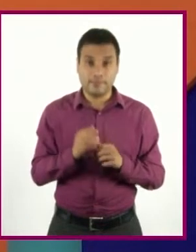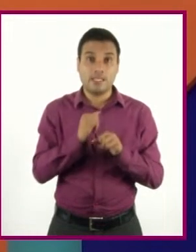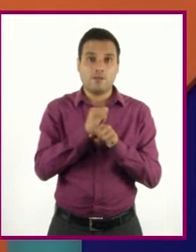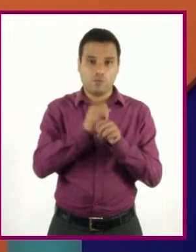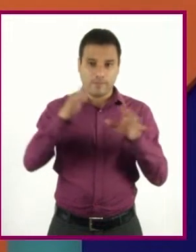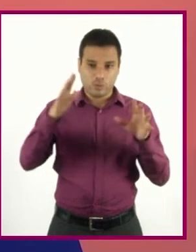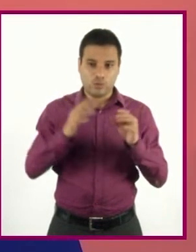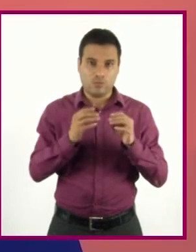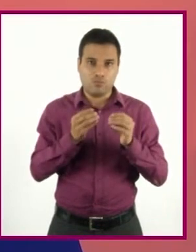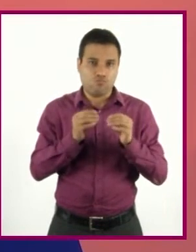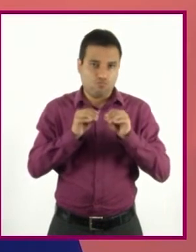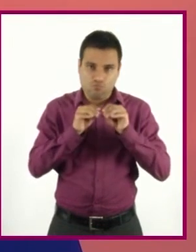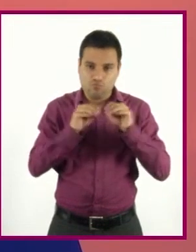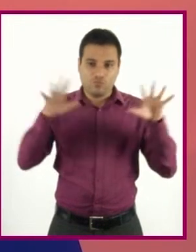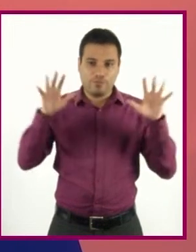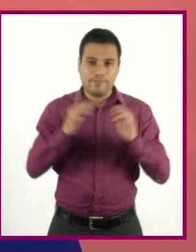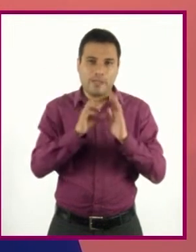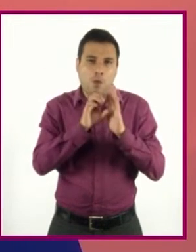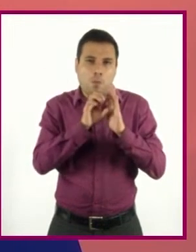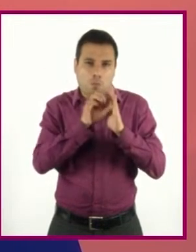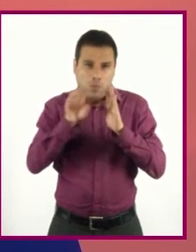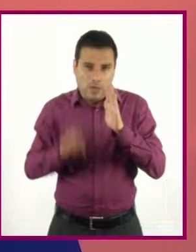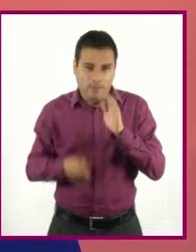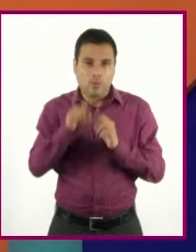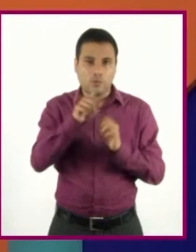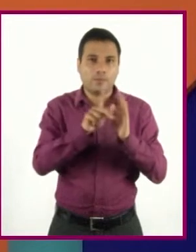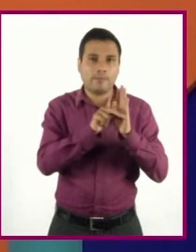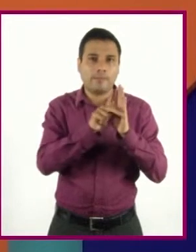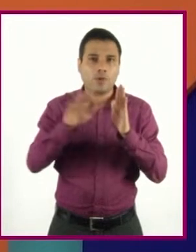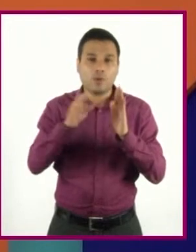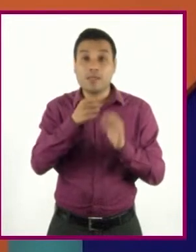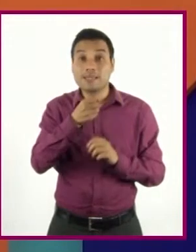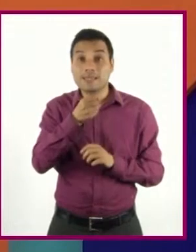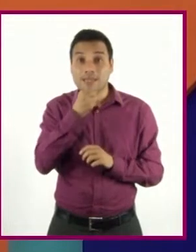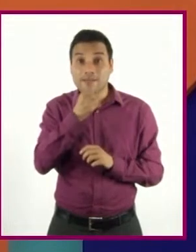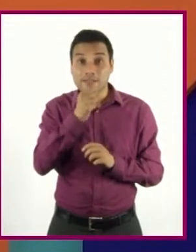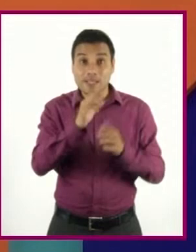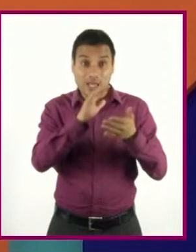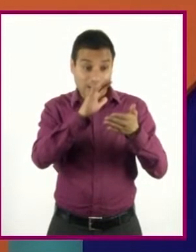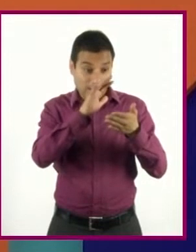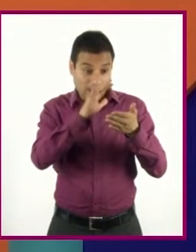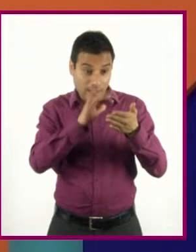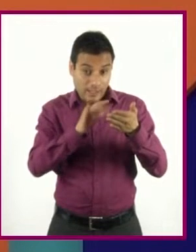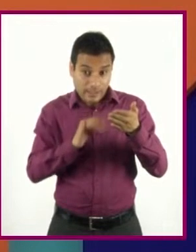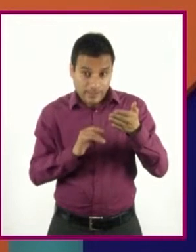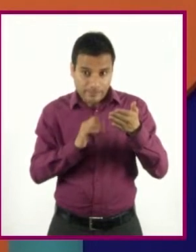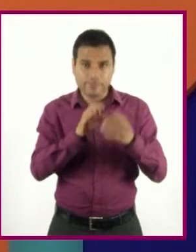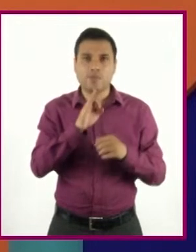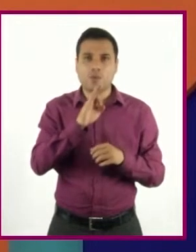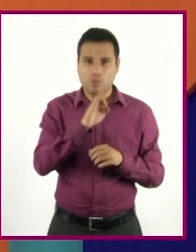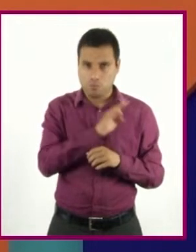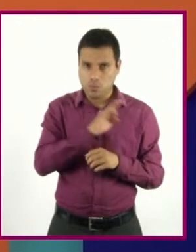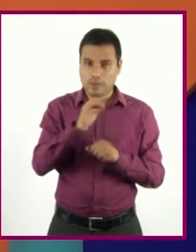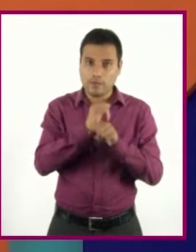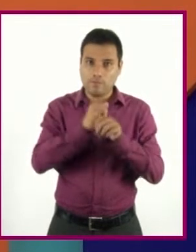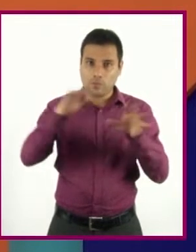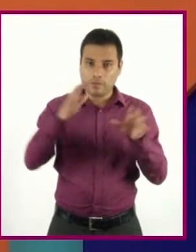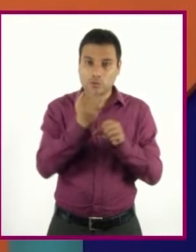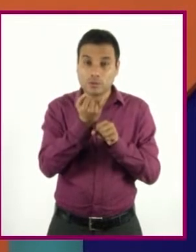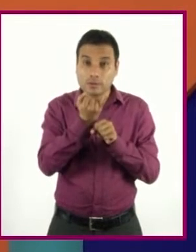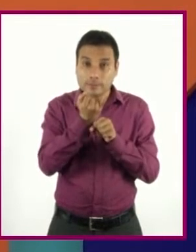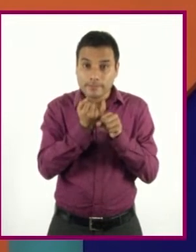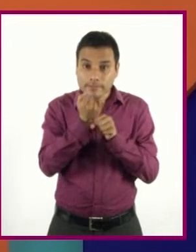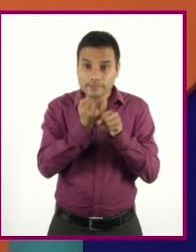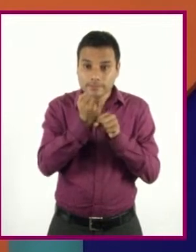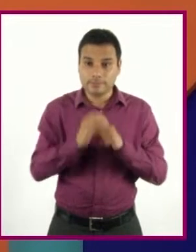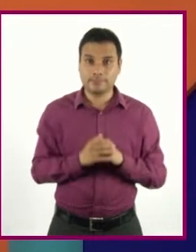información. Si leemos una entrevista en el periódico, por ejemplo, podemos adquirir información que además puede